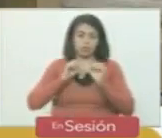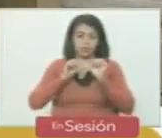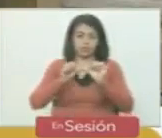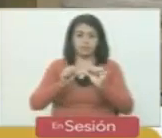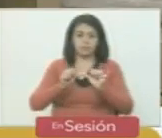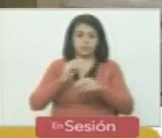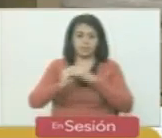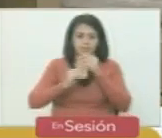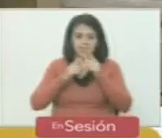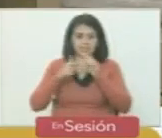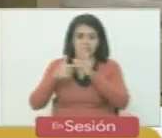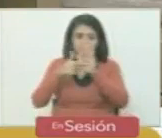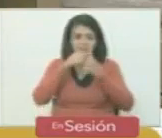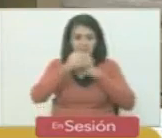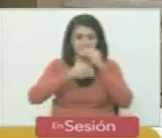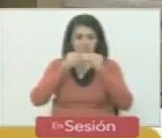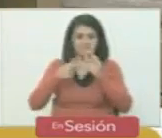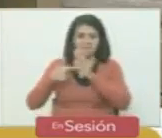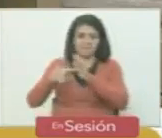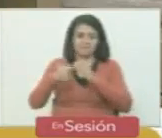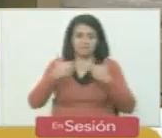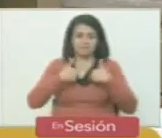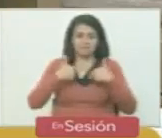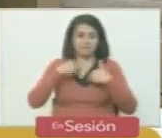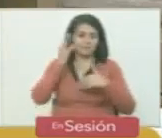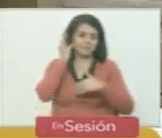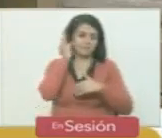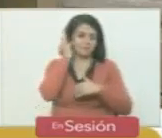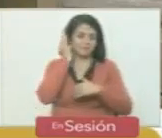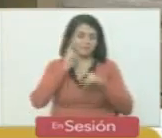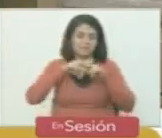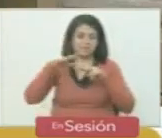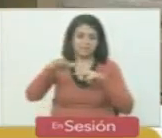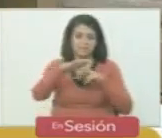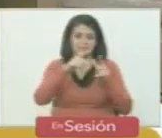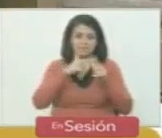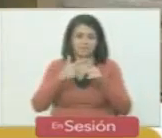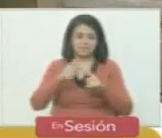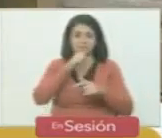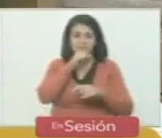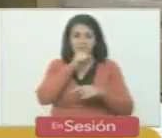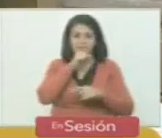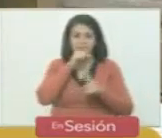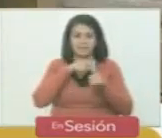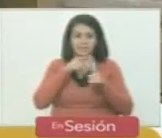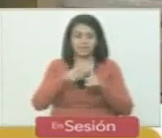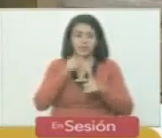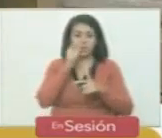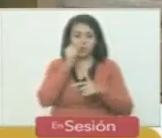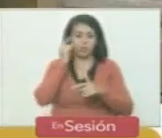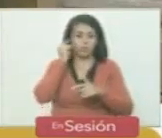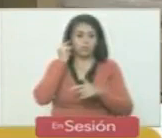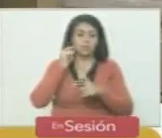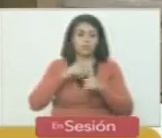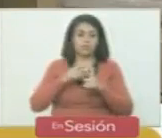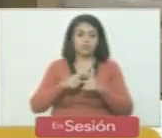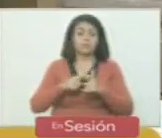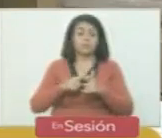Venezuela, siendo los más afectados las mujeres, los niños, los ancianos y las ancianas